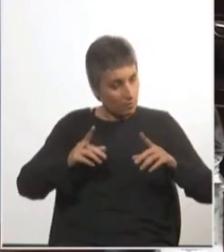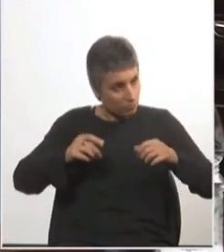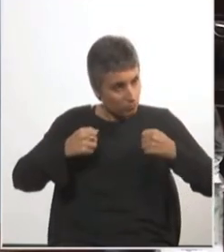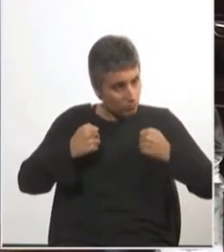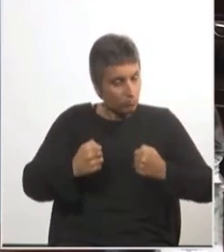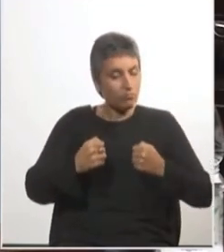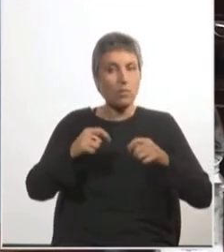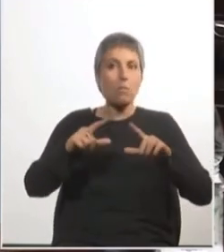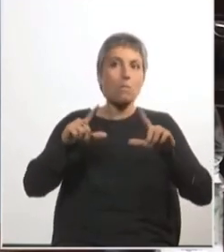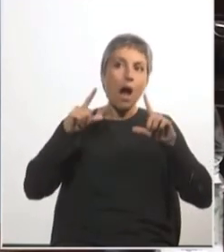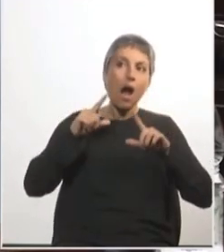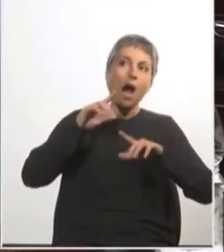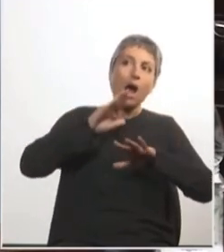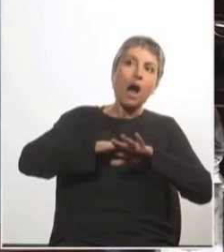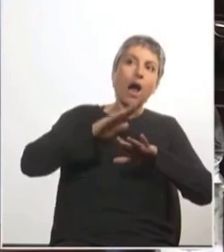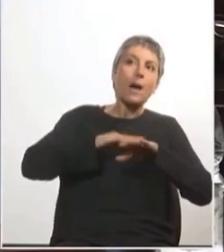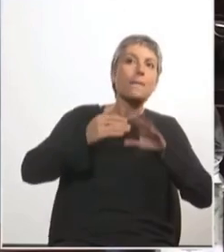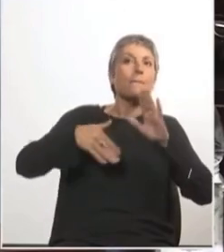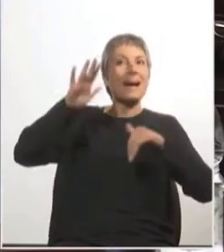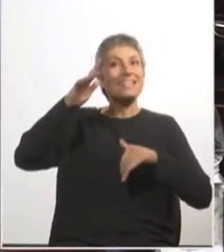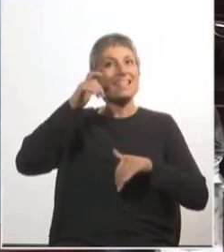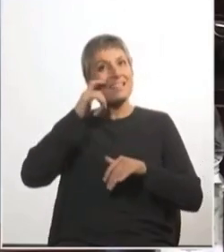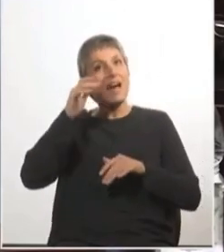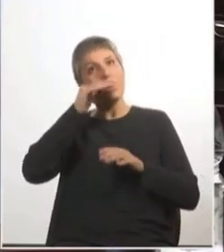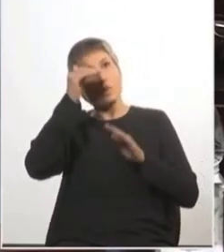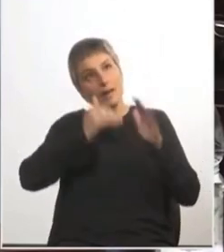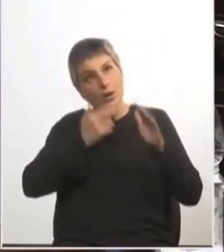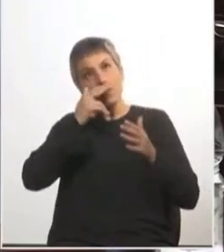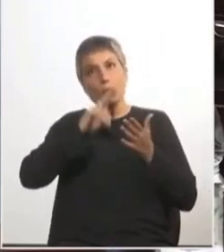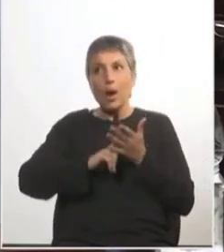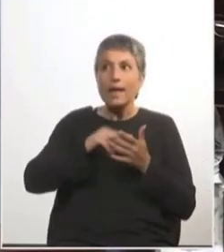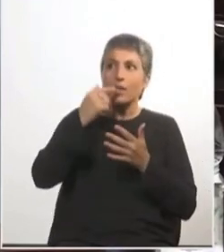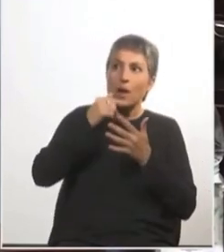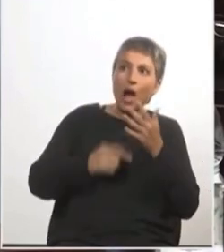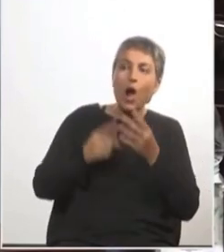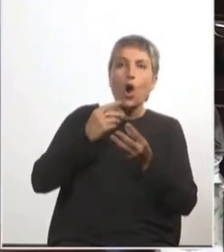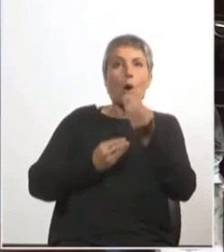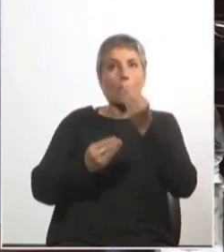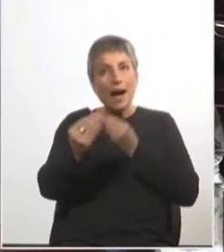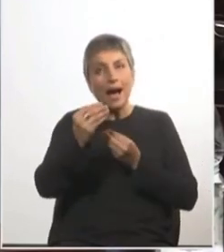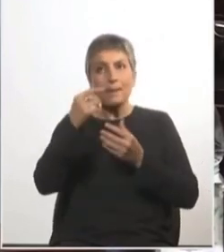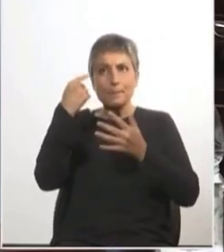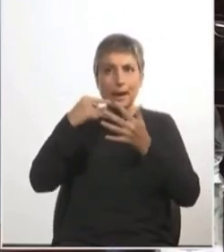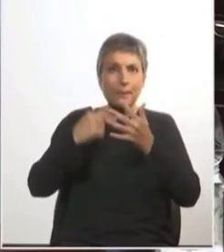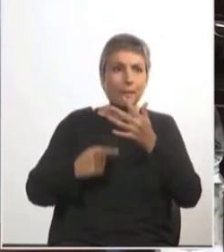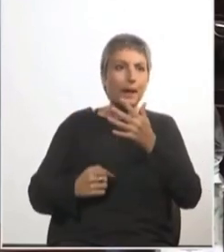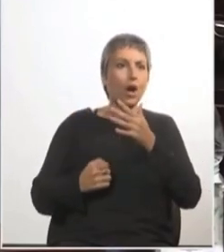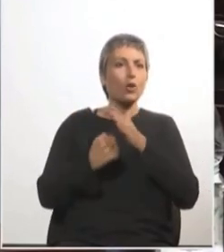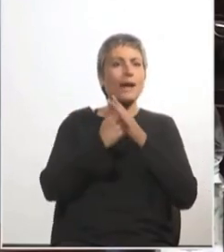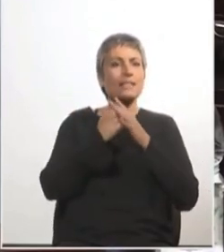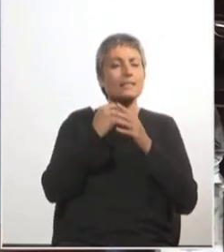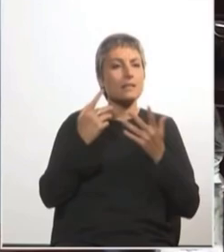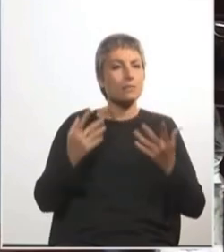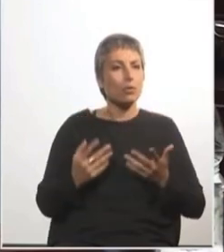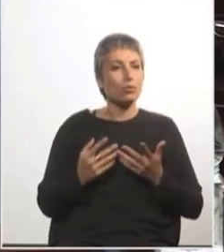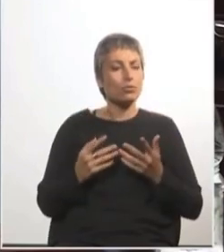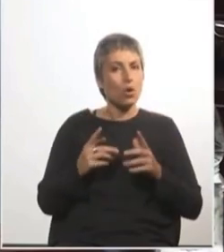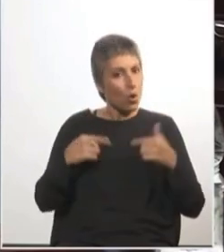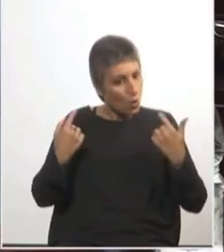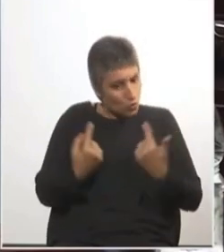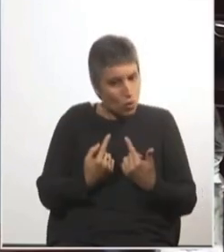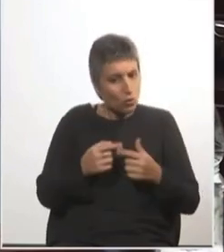la cara, subiendo la edad, bajando las tasas de reemplazo, bajando topes, lo hicimos.